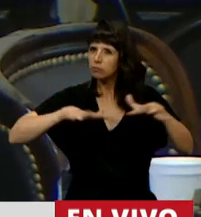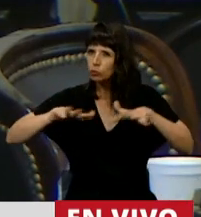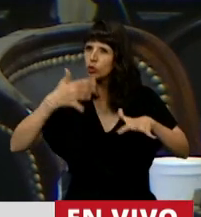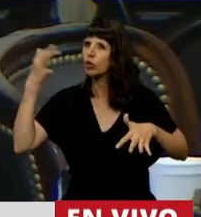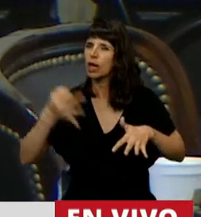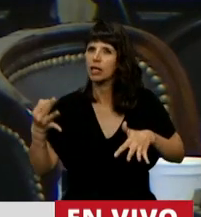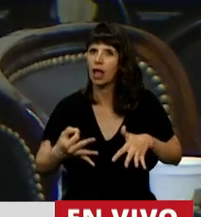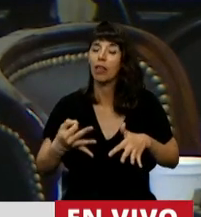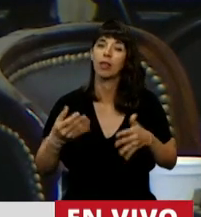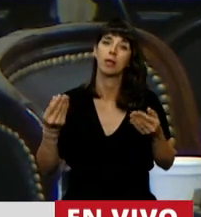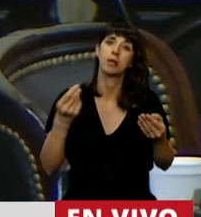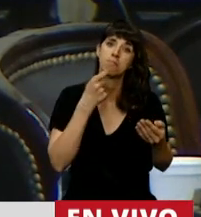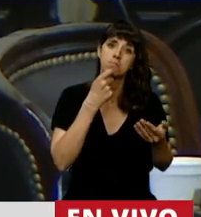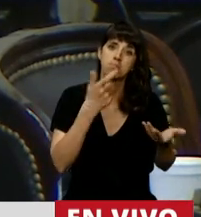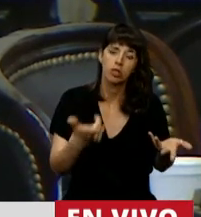de perder un hijo